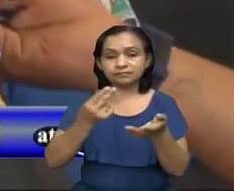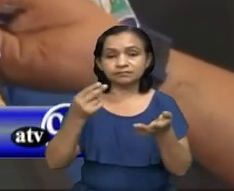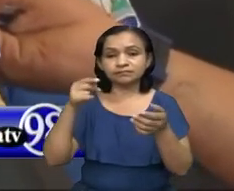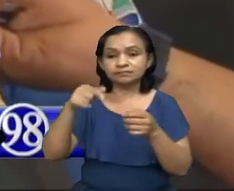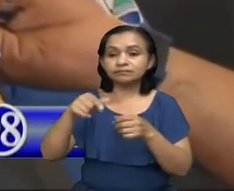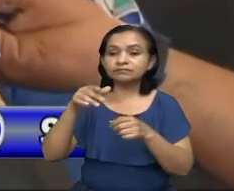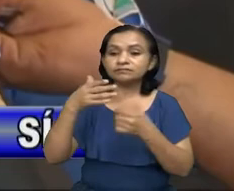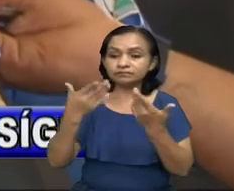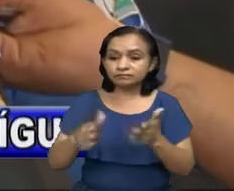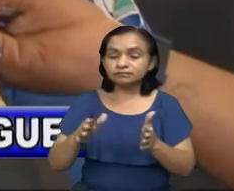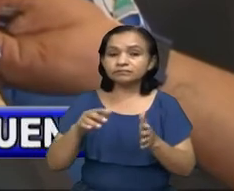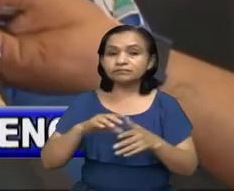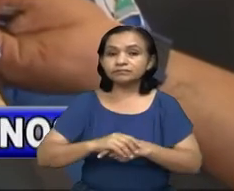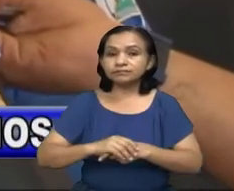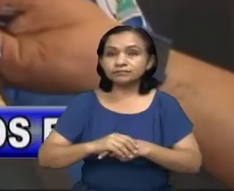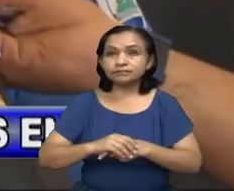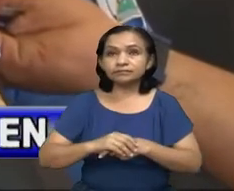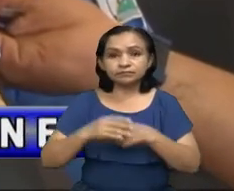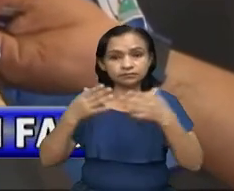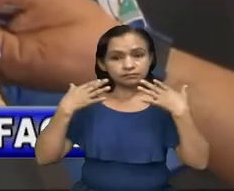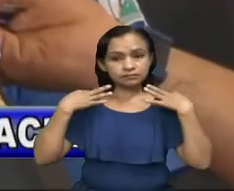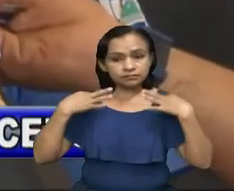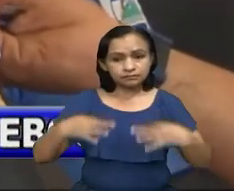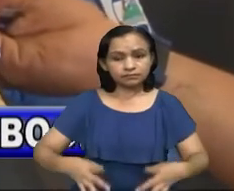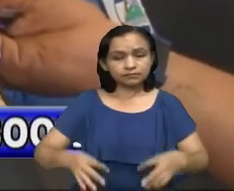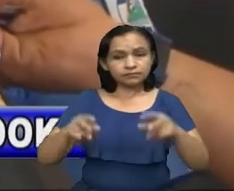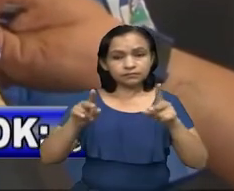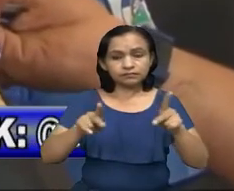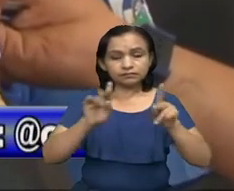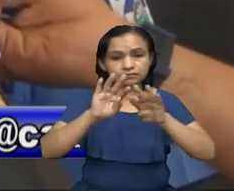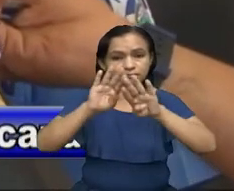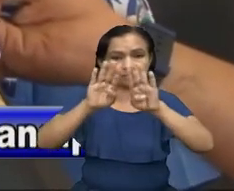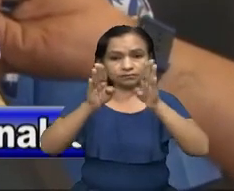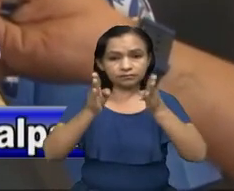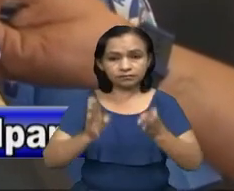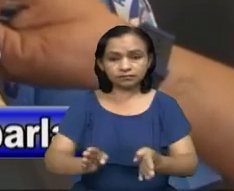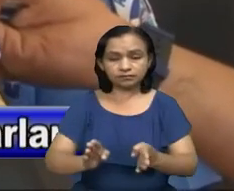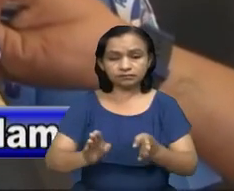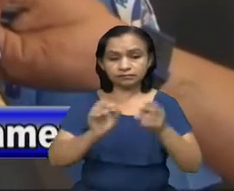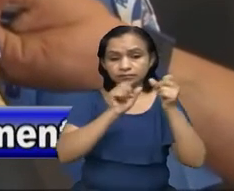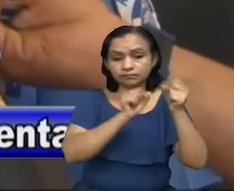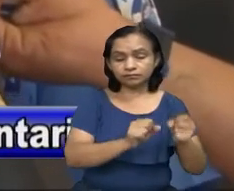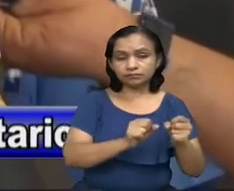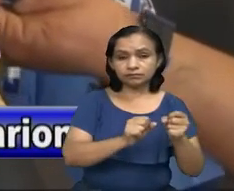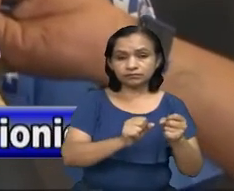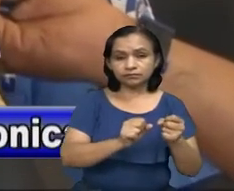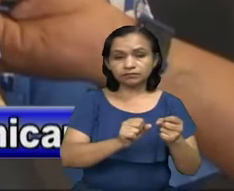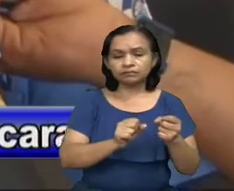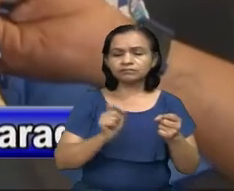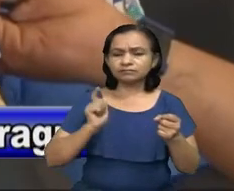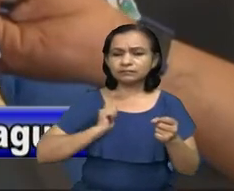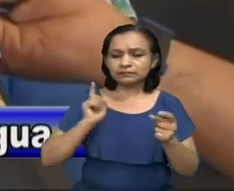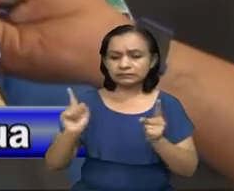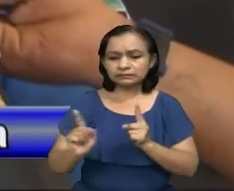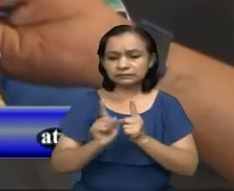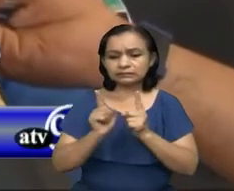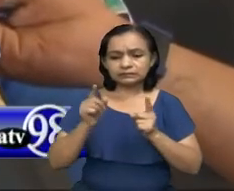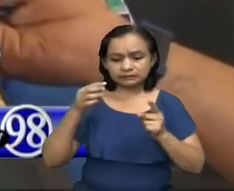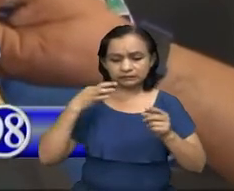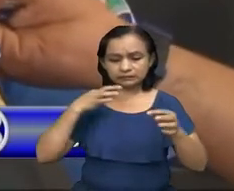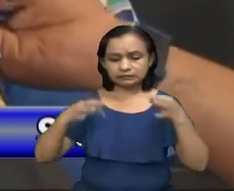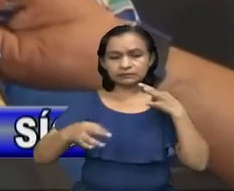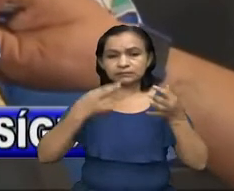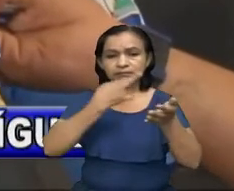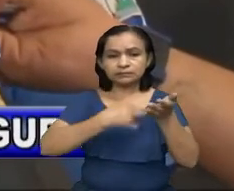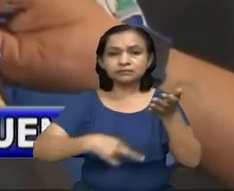del delito. En la vestimenta de perteneciente a Nidia Patricia Quintana y Adrián José Echeverry se encontraron también manchas